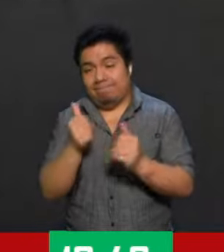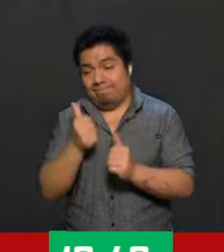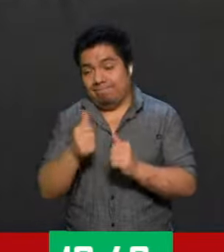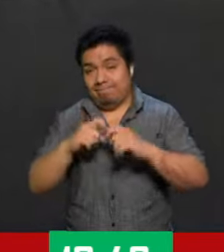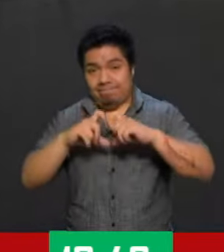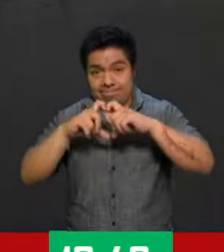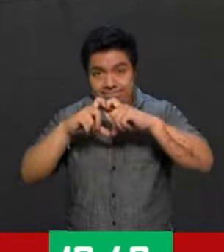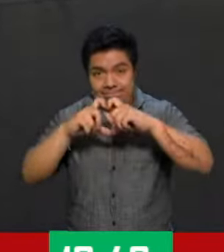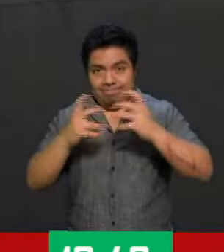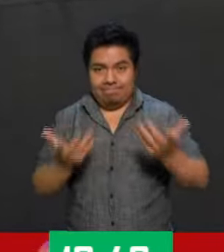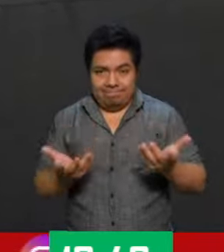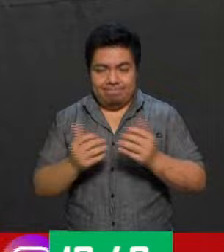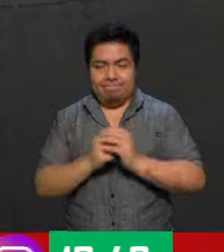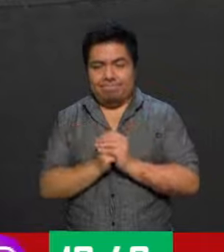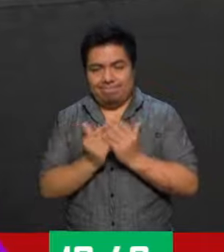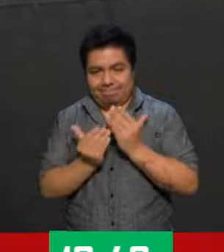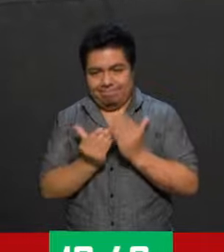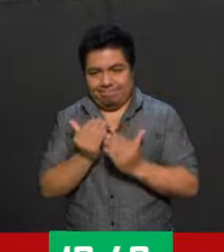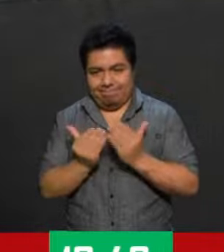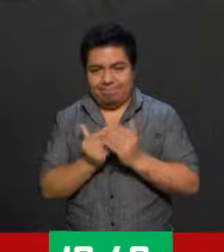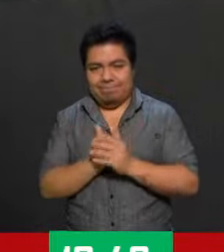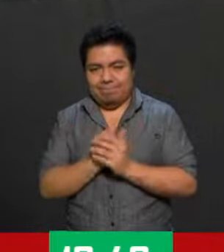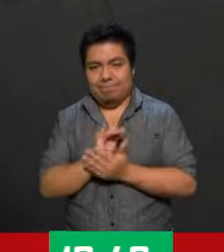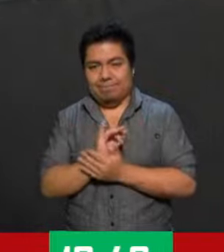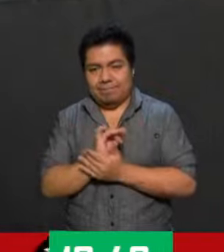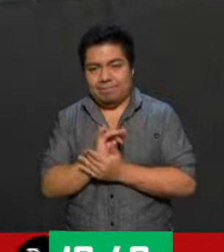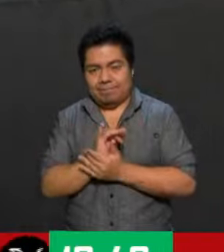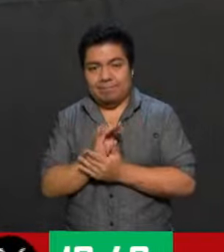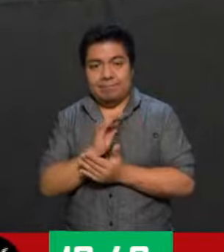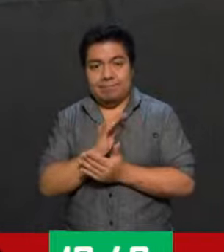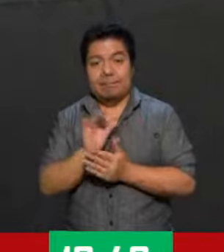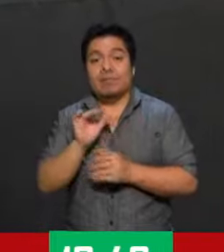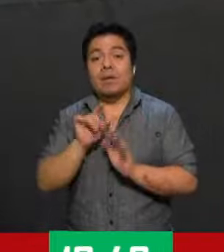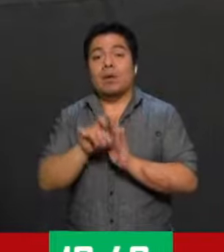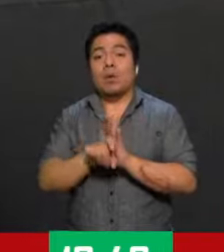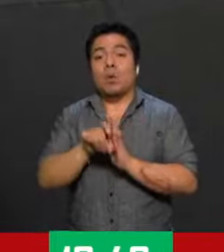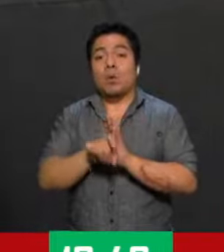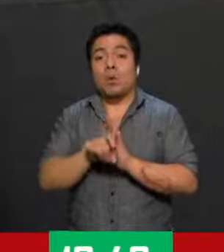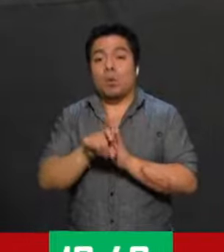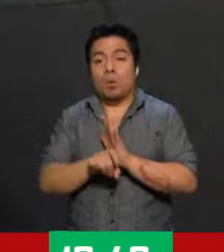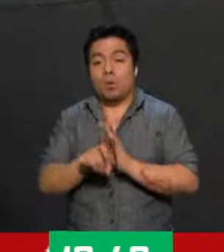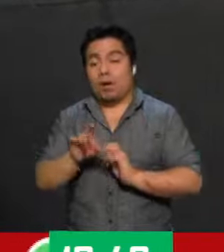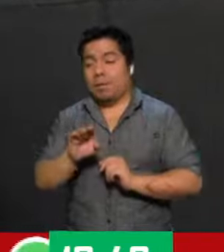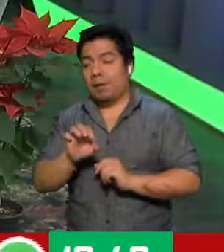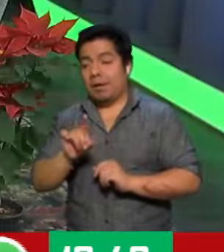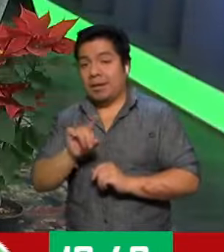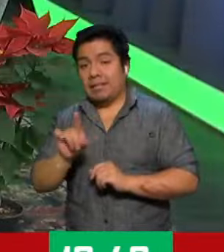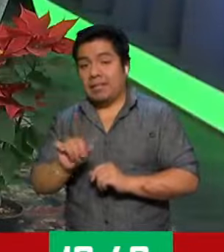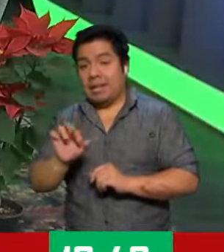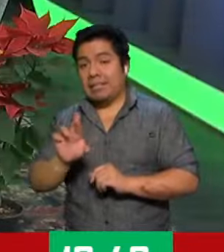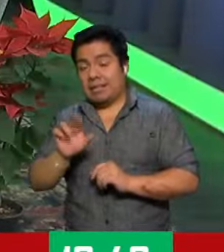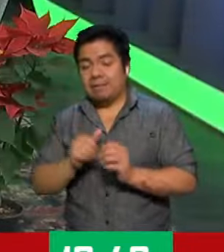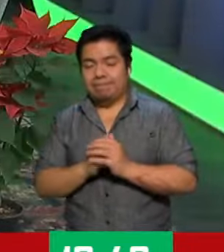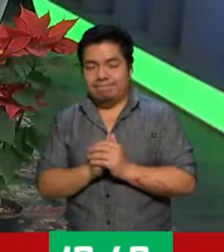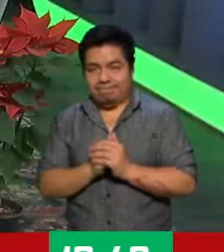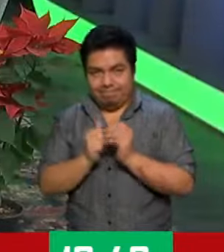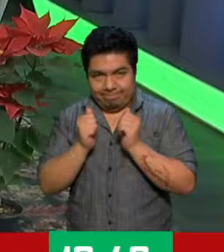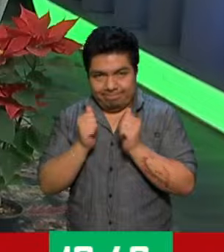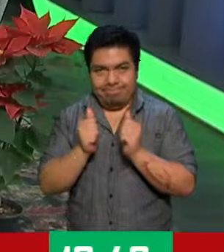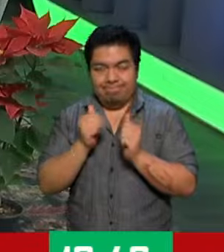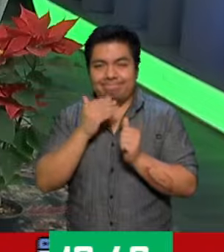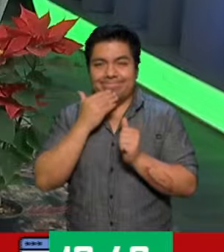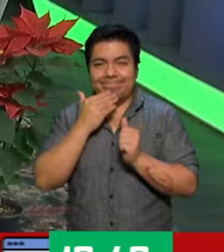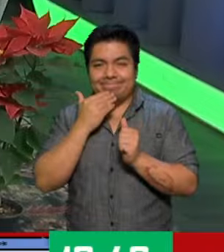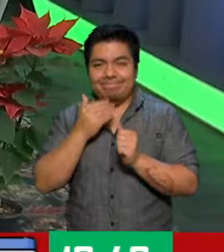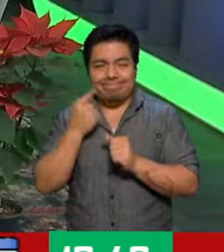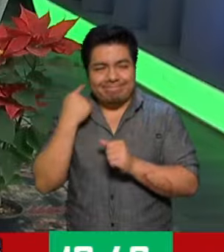like, corazoncito y bailar. Ay, claro que sí. Me van a encontrar en Instagram. Una Pablo Salazar, ahí estamos. Ahí estamos, así nomás.